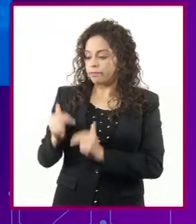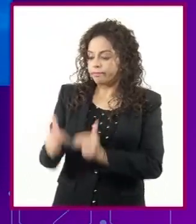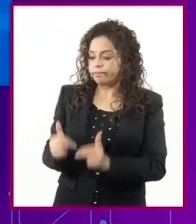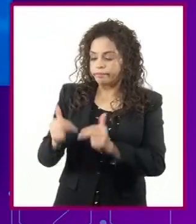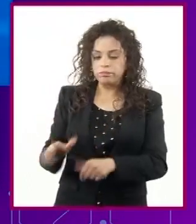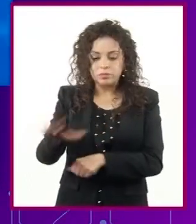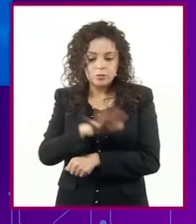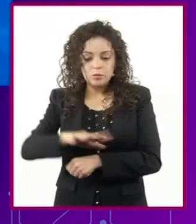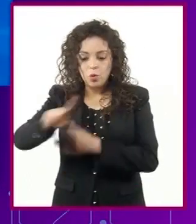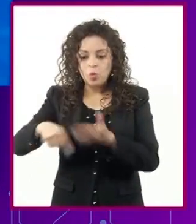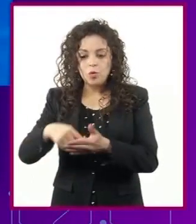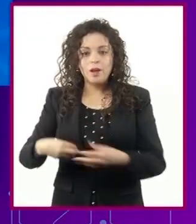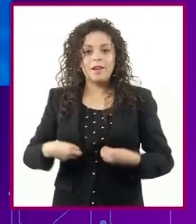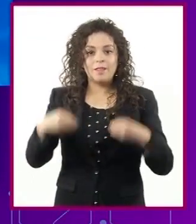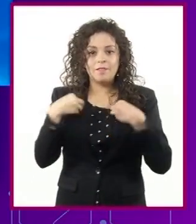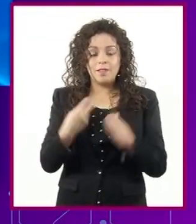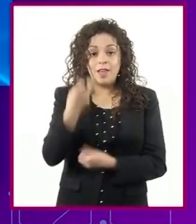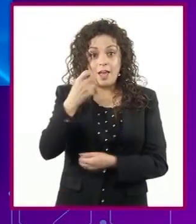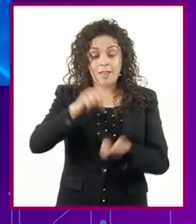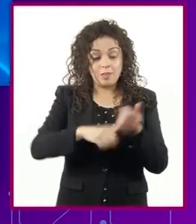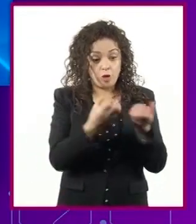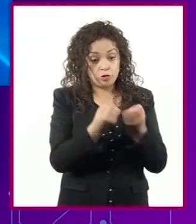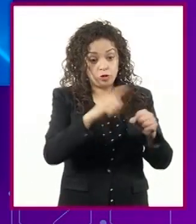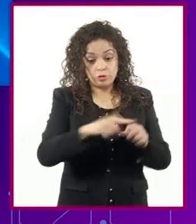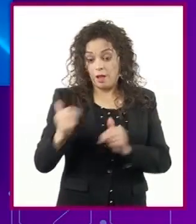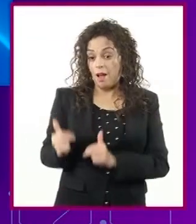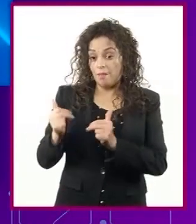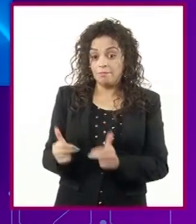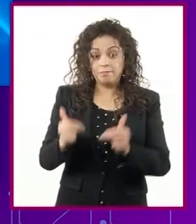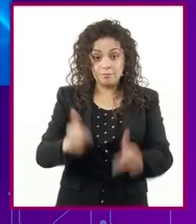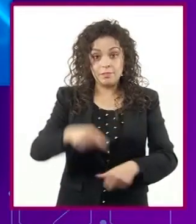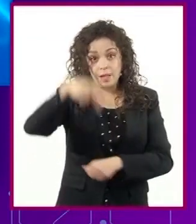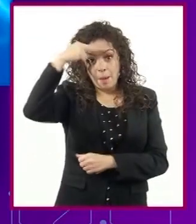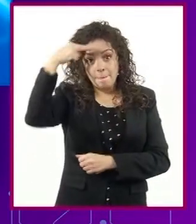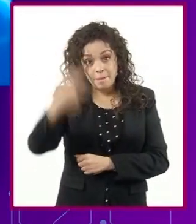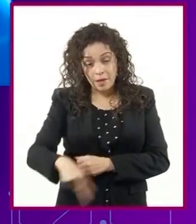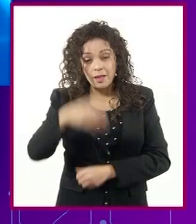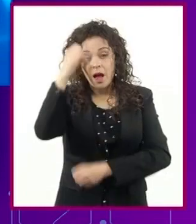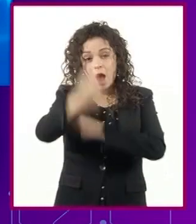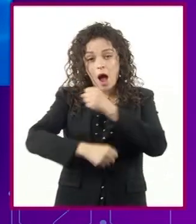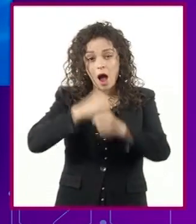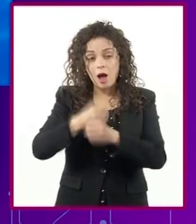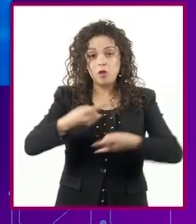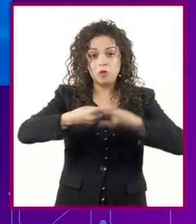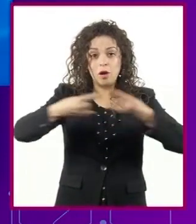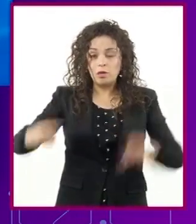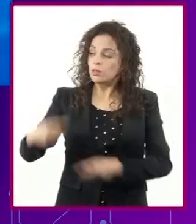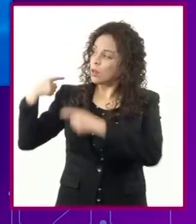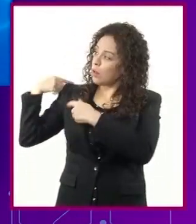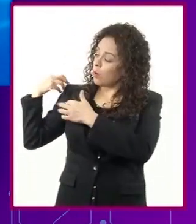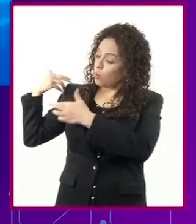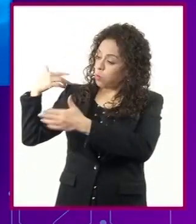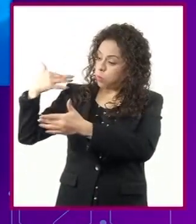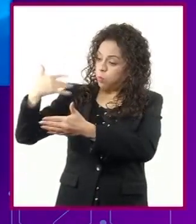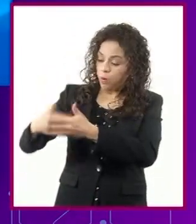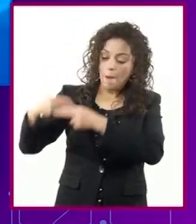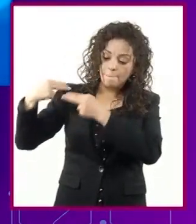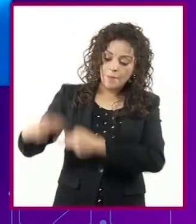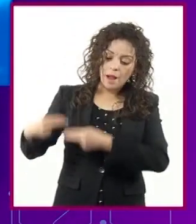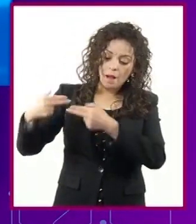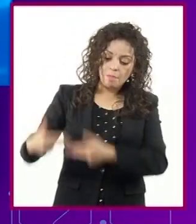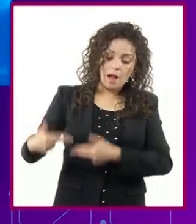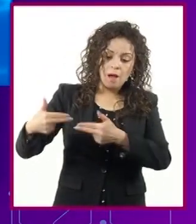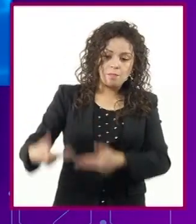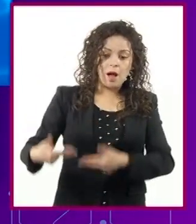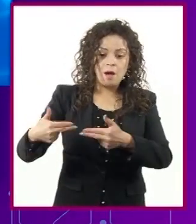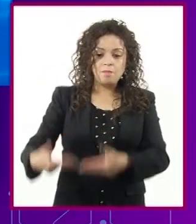habitantes. es una herencia social porque los mexicanos la reciben de generación en generación. Además de ser un valor que comparten y